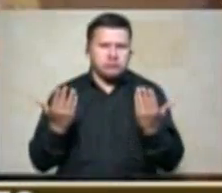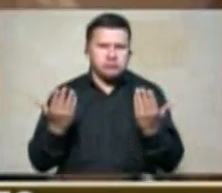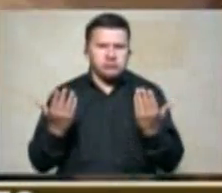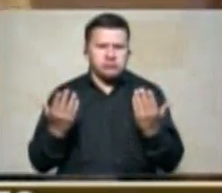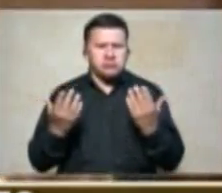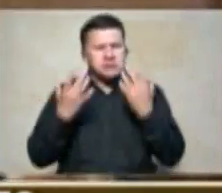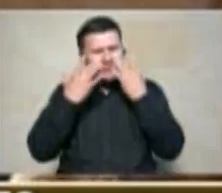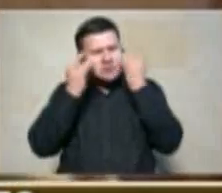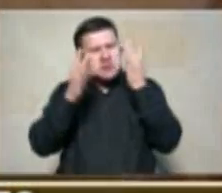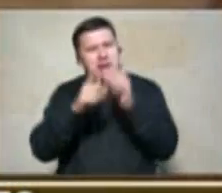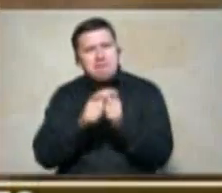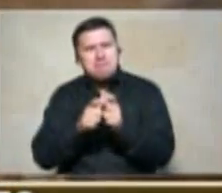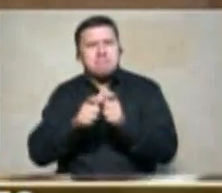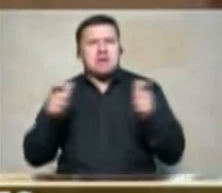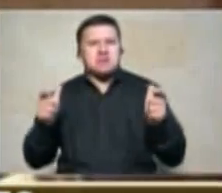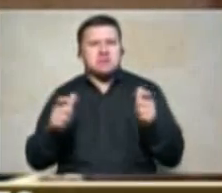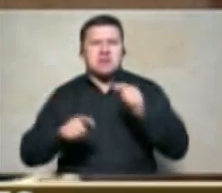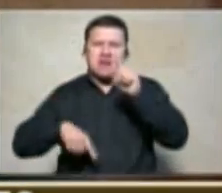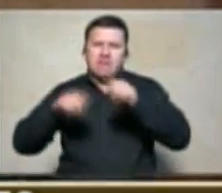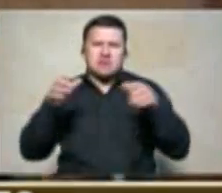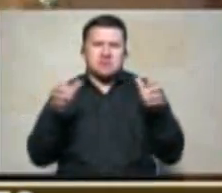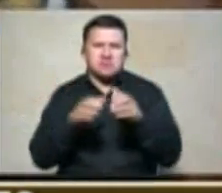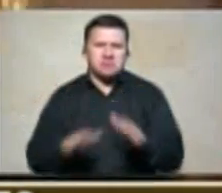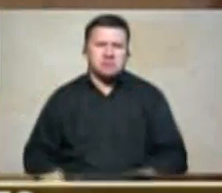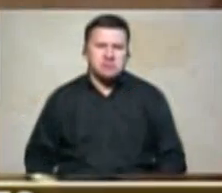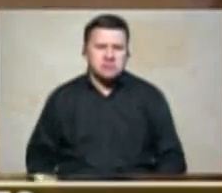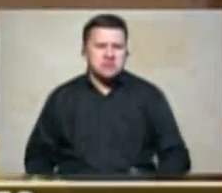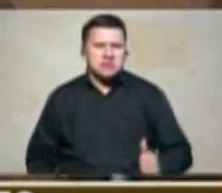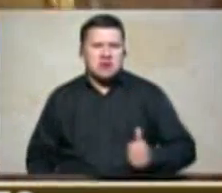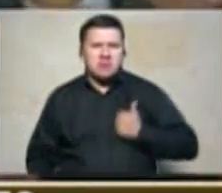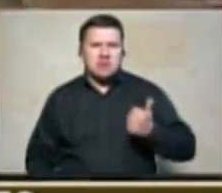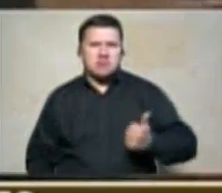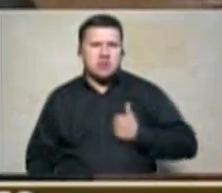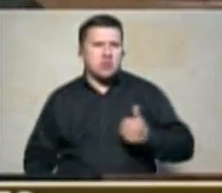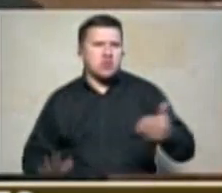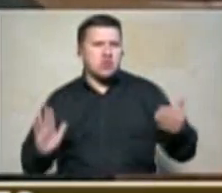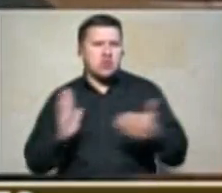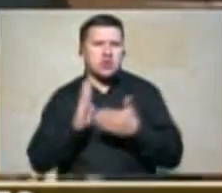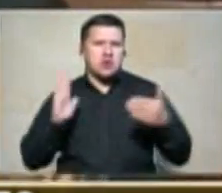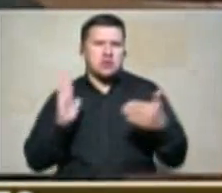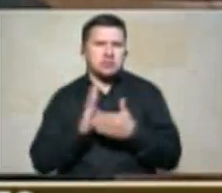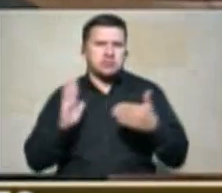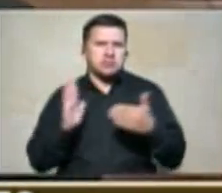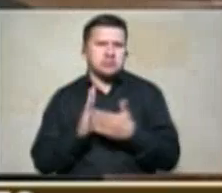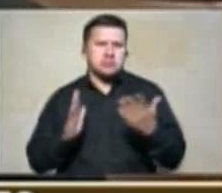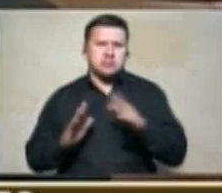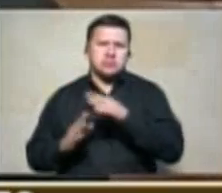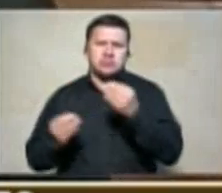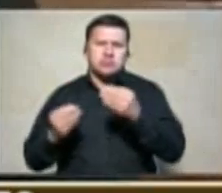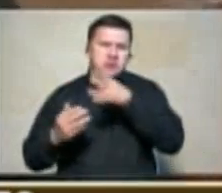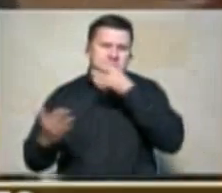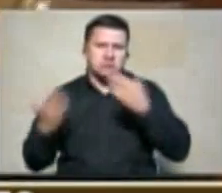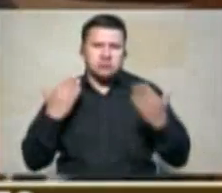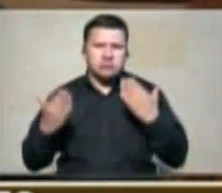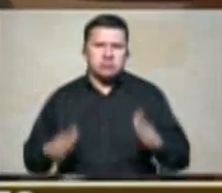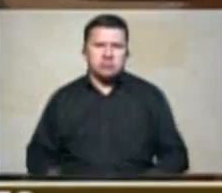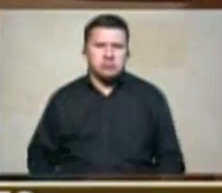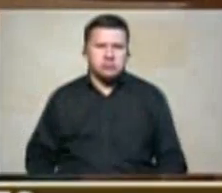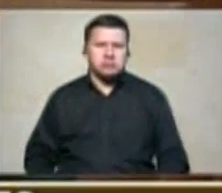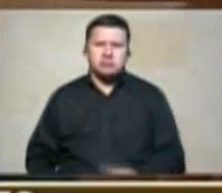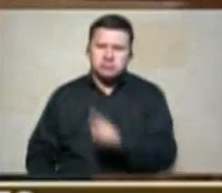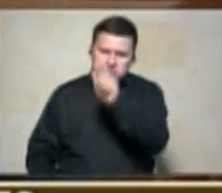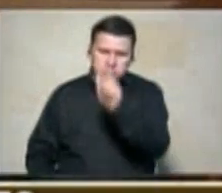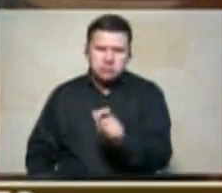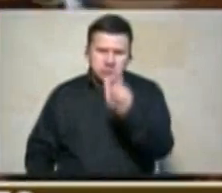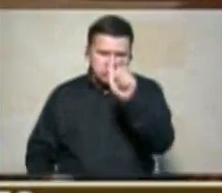y atropellar a muchos campesinos y a mucha gente que vendió la tierra y que entregó